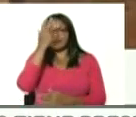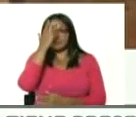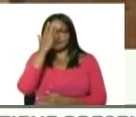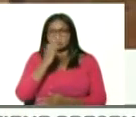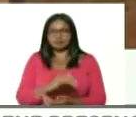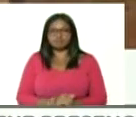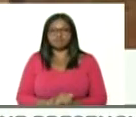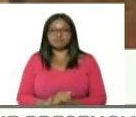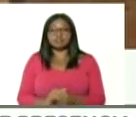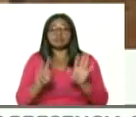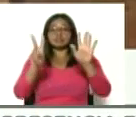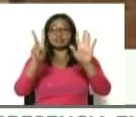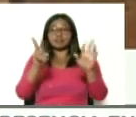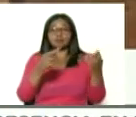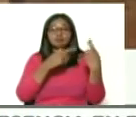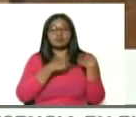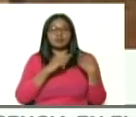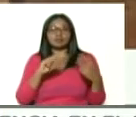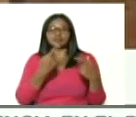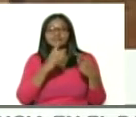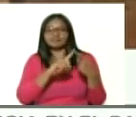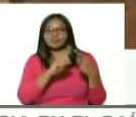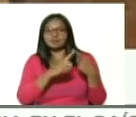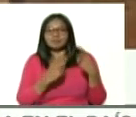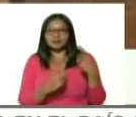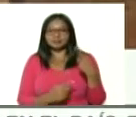7 tareas. La primera,